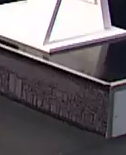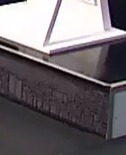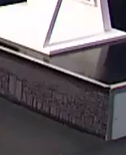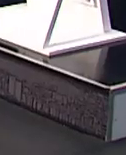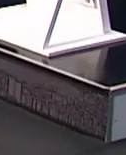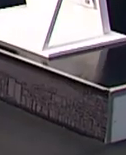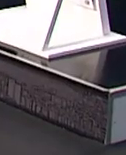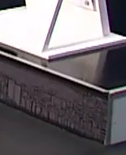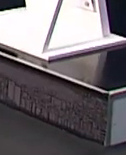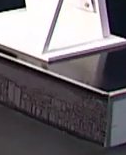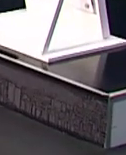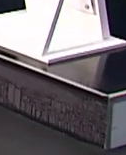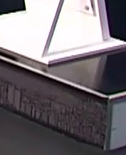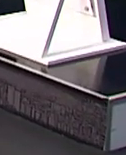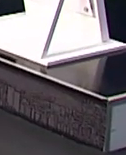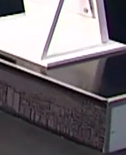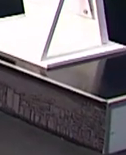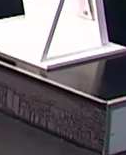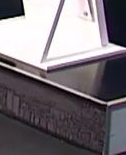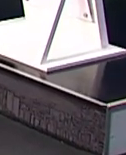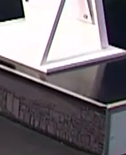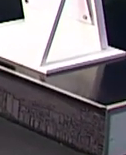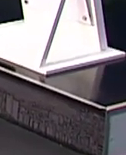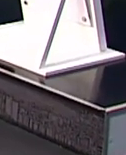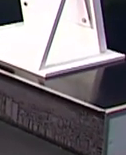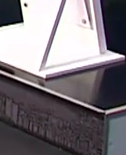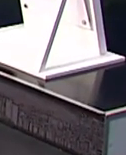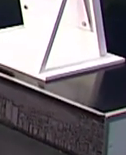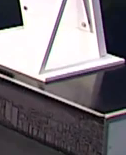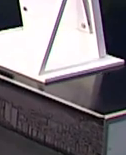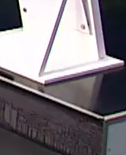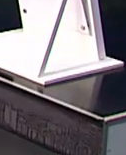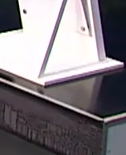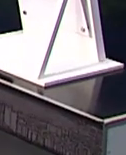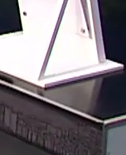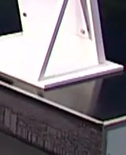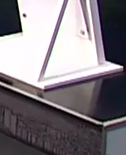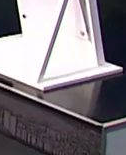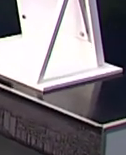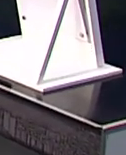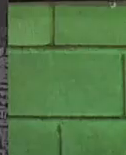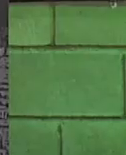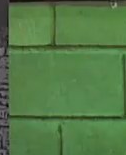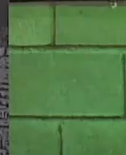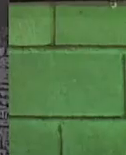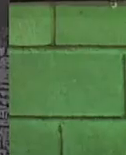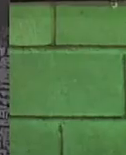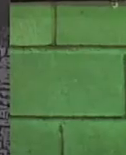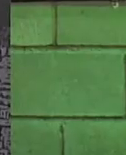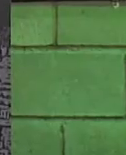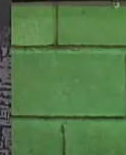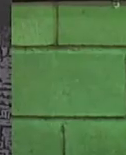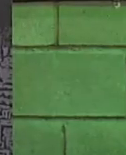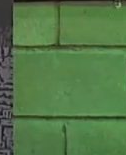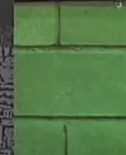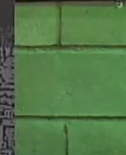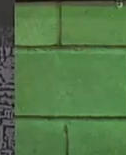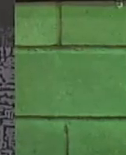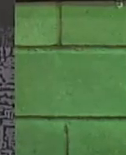conocer quiénes son los candidatos que nos están representando, quiénes son aquellas personas que quieren ser alcaldes